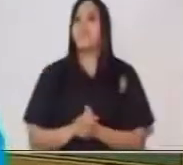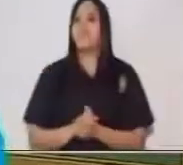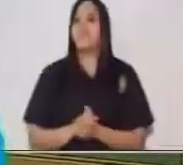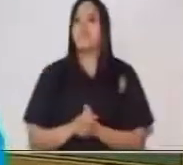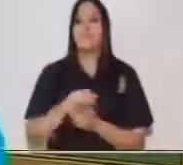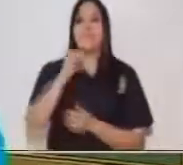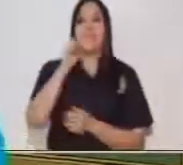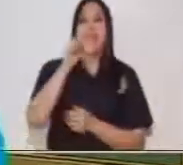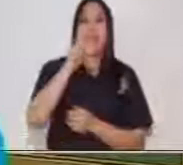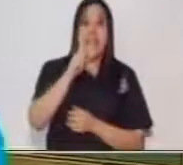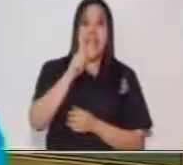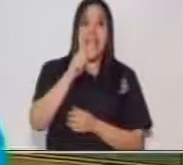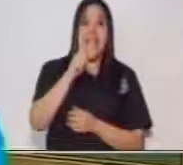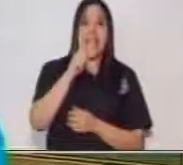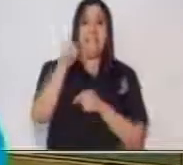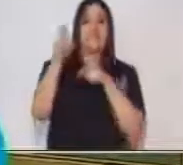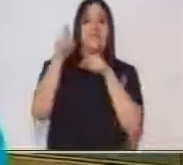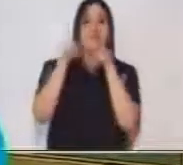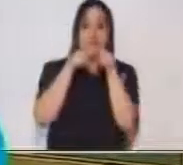el campeonato.